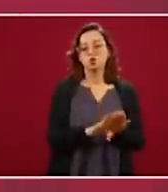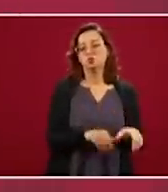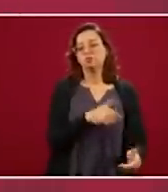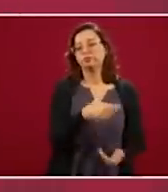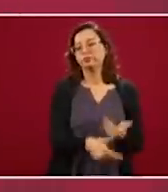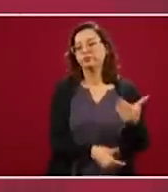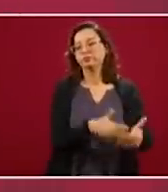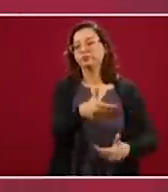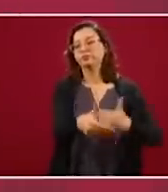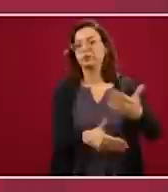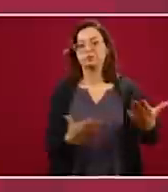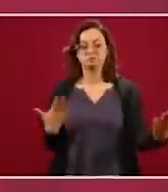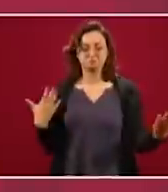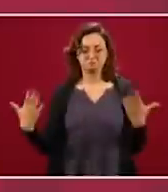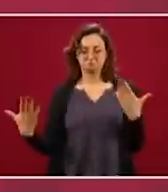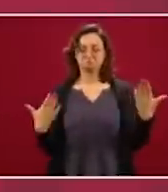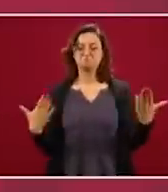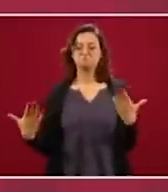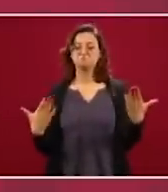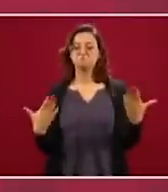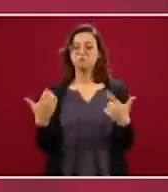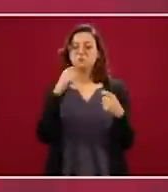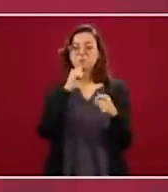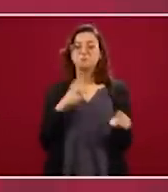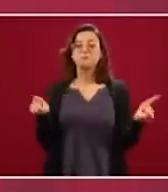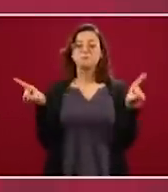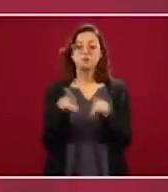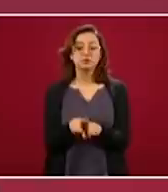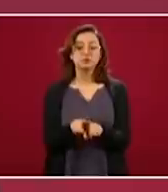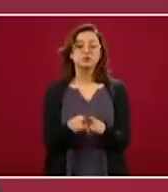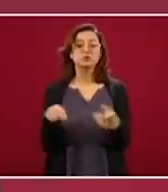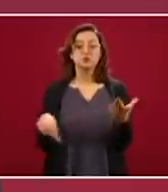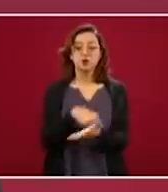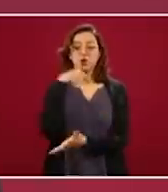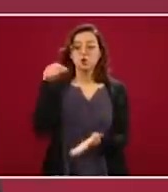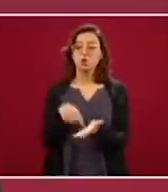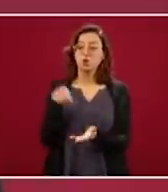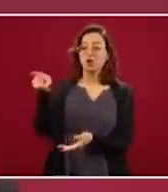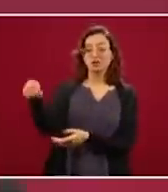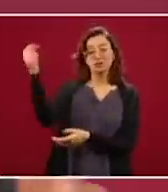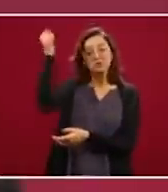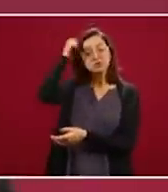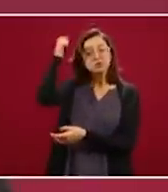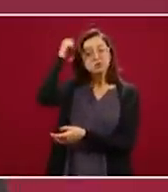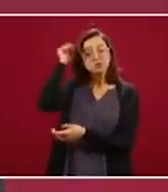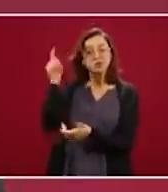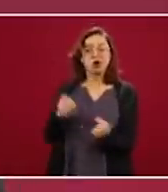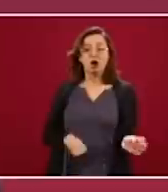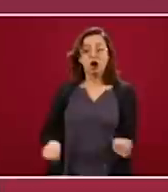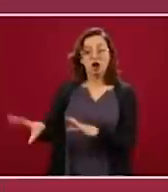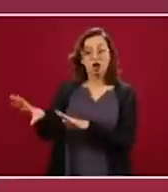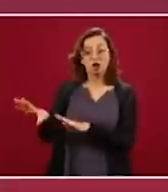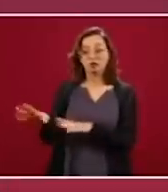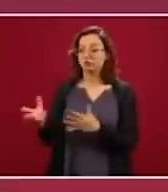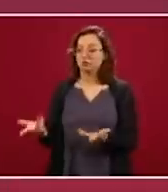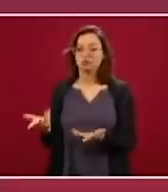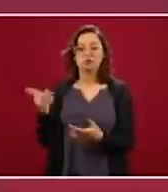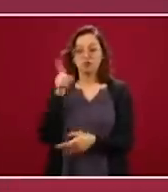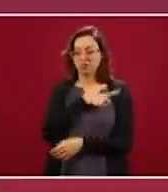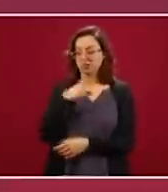también con ese sitio que ya les adelanto, es un